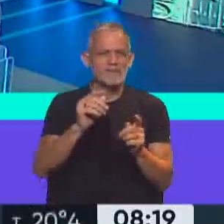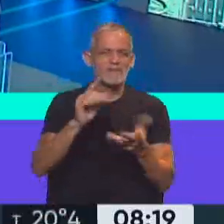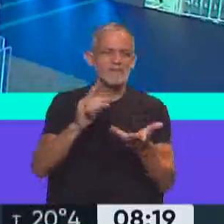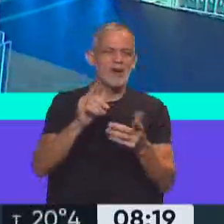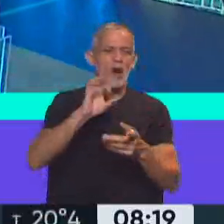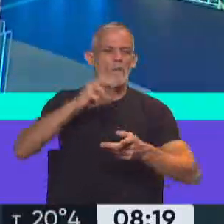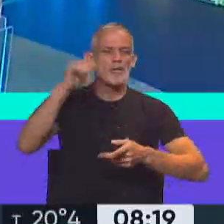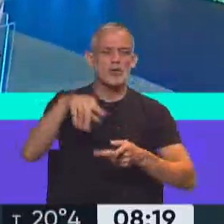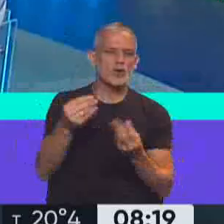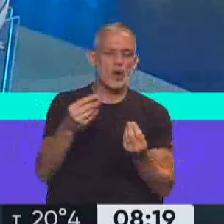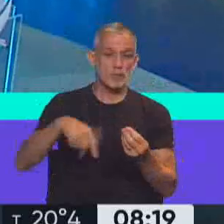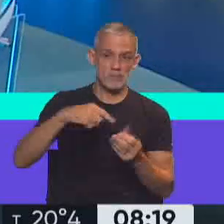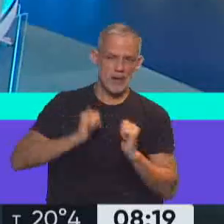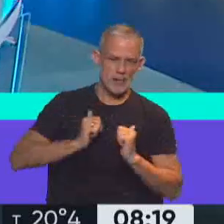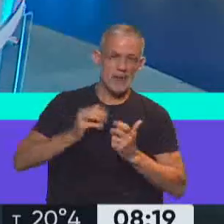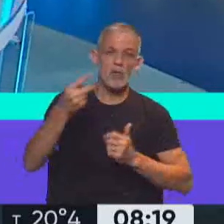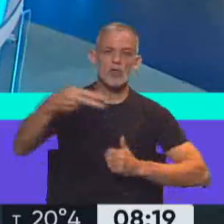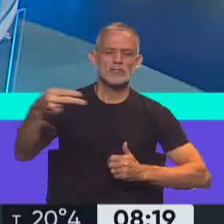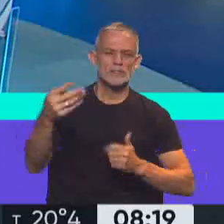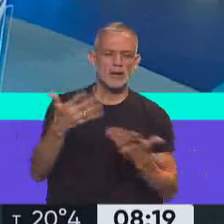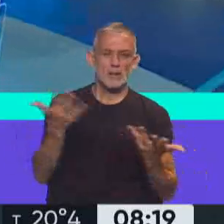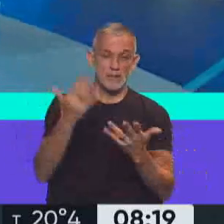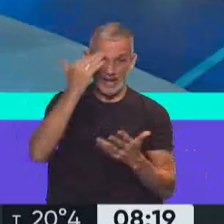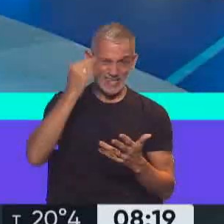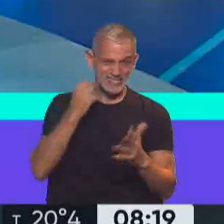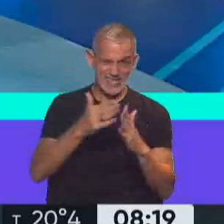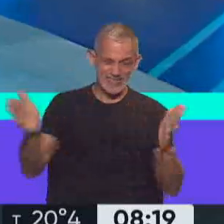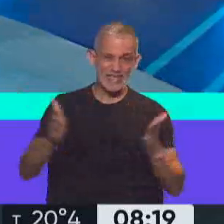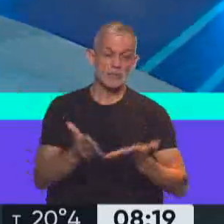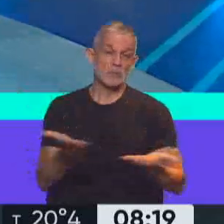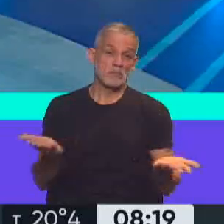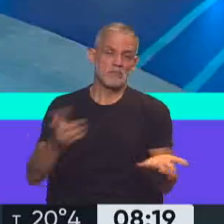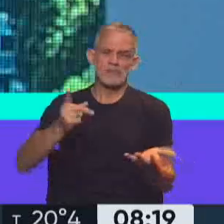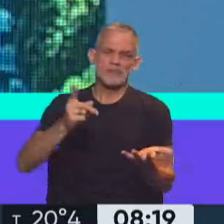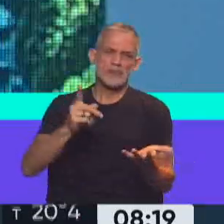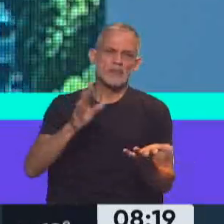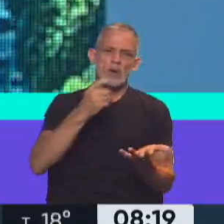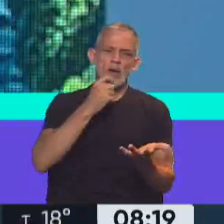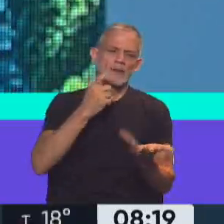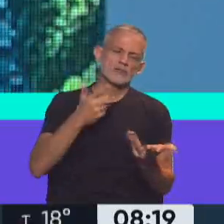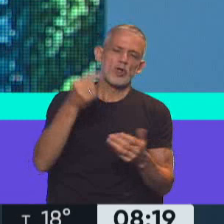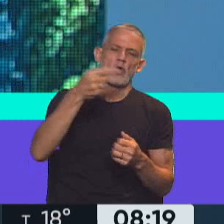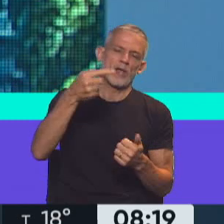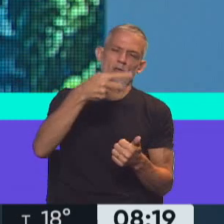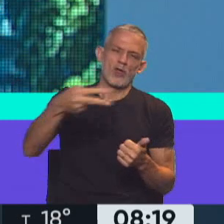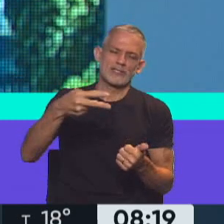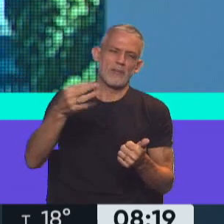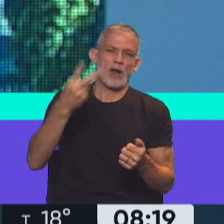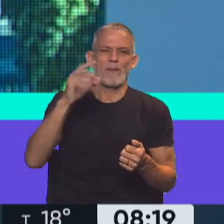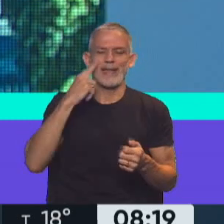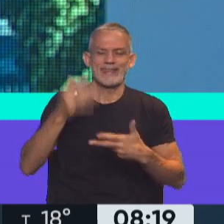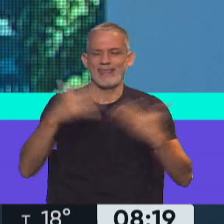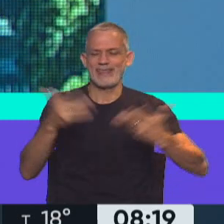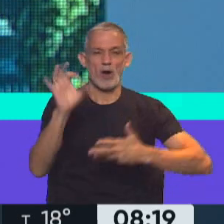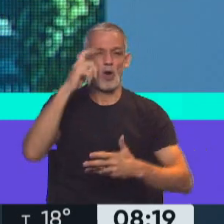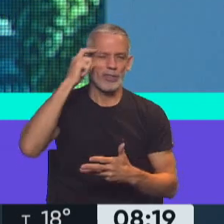2 semanas para que nosotros podamos hablar de otra cosa en 15 días? No, bueno, más allá de si son 2 semanas o si son 20 días o